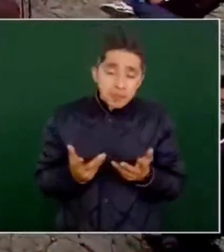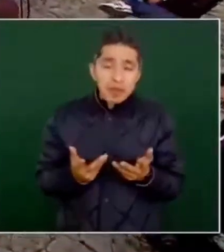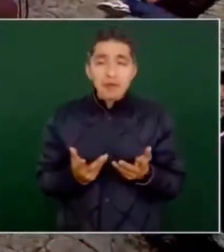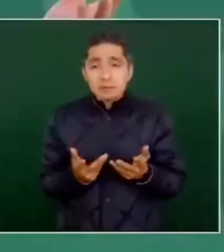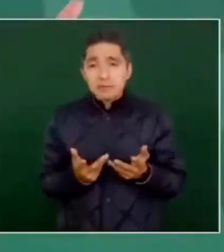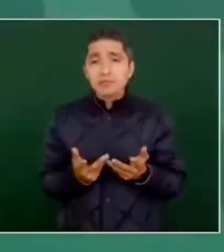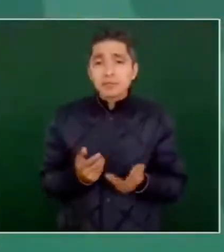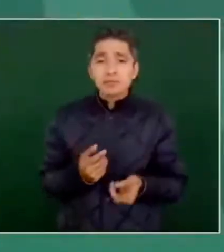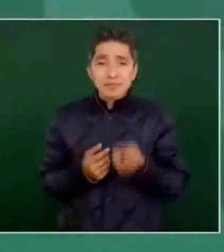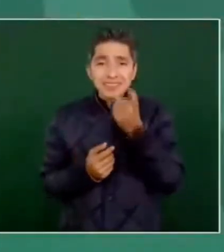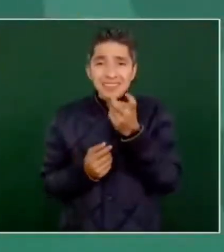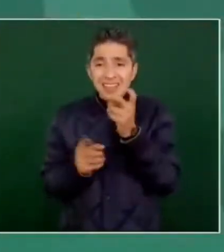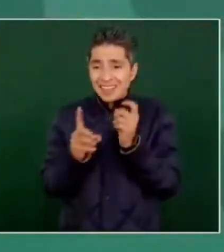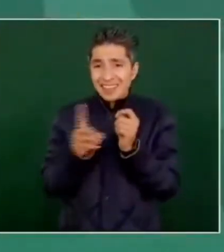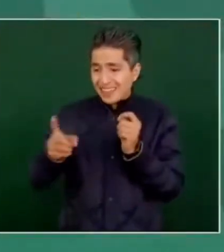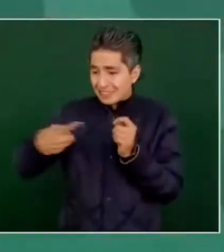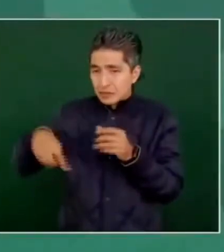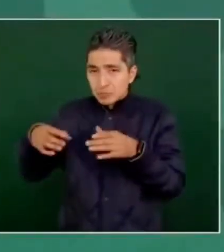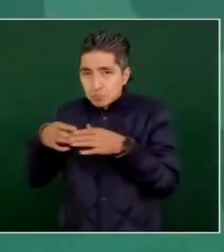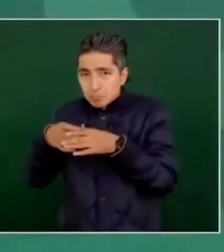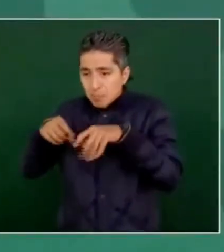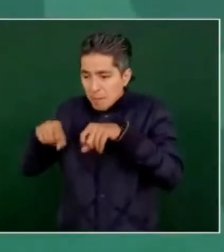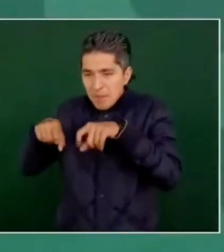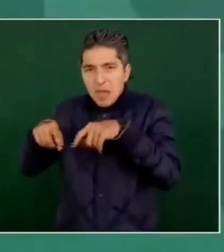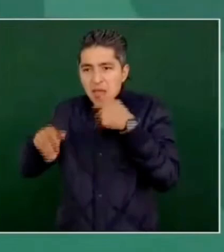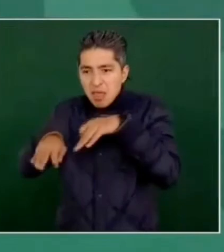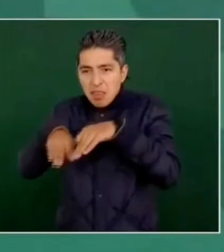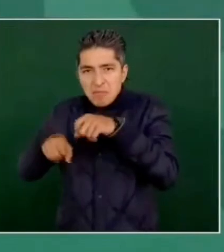hasta de estos conservadores,